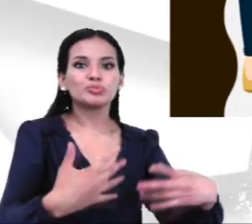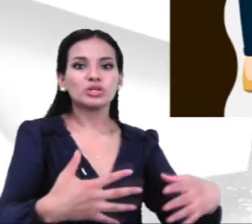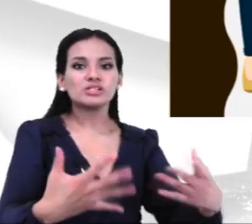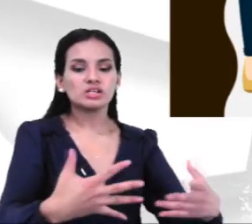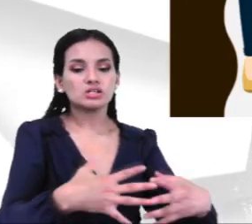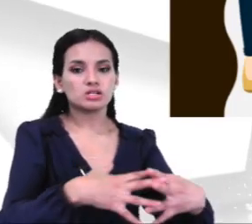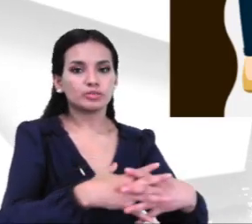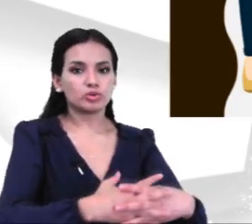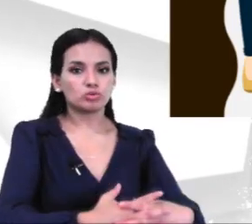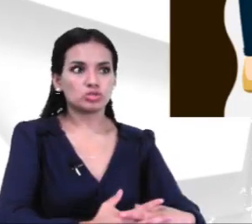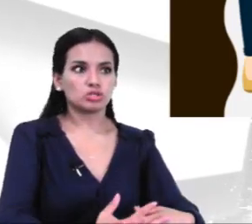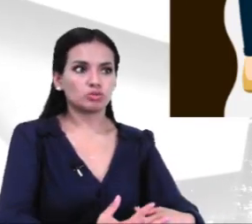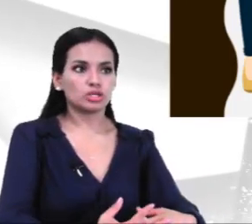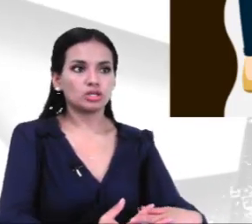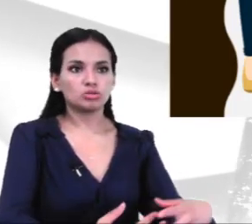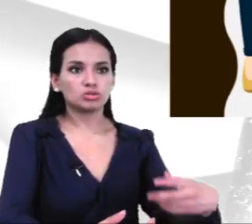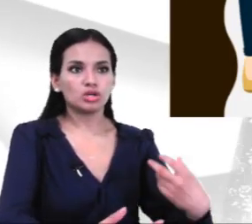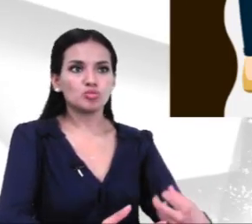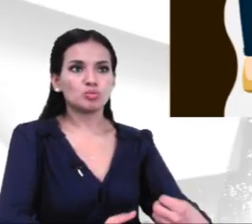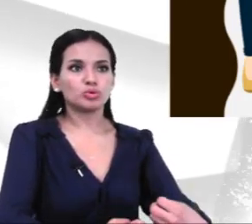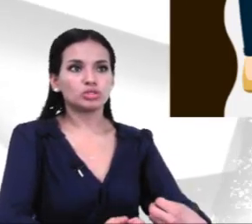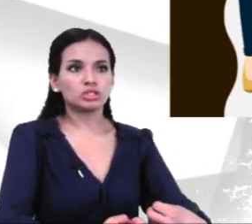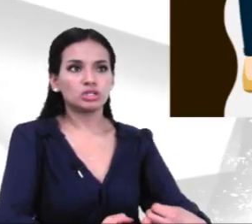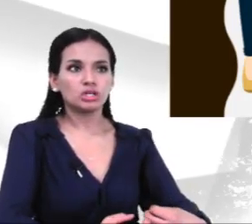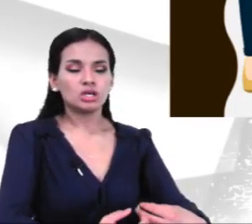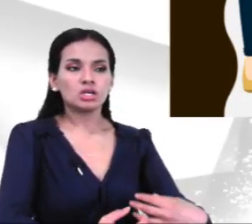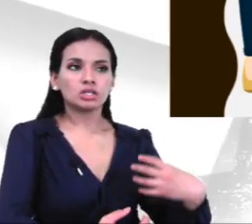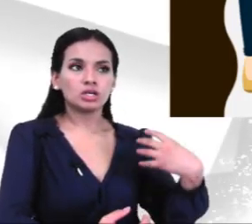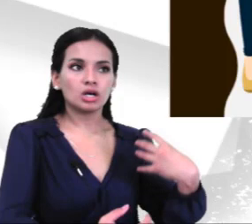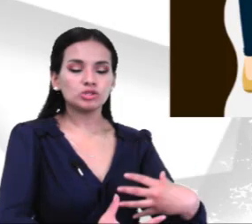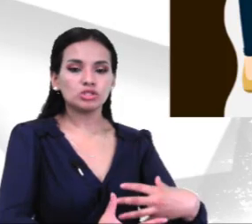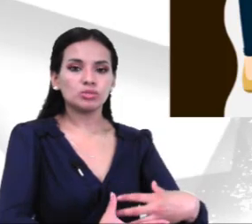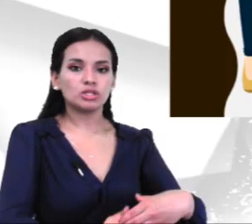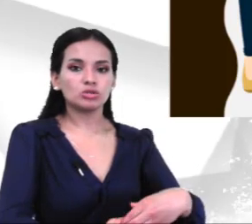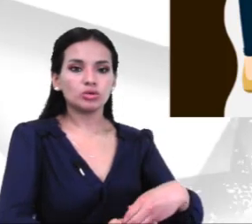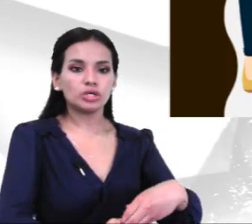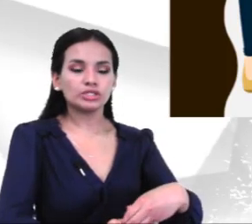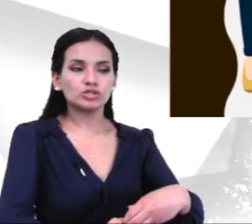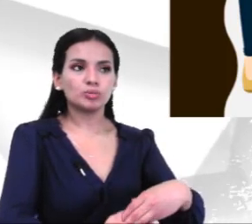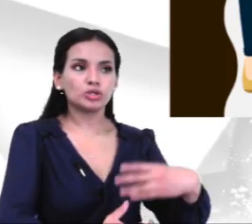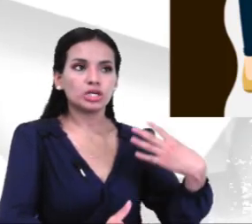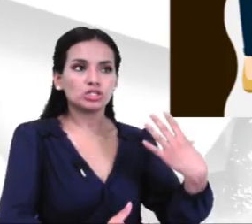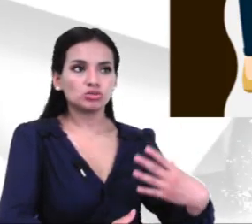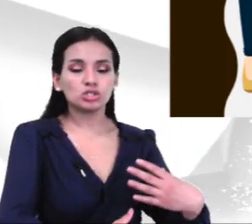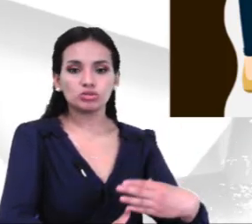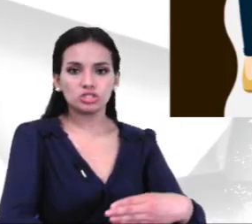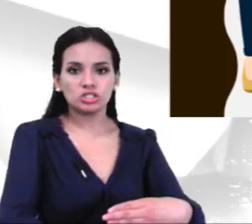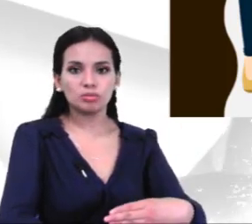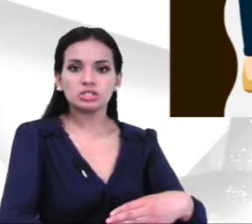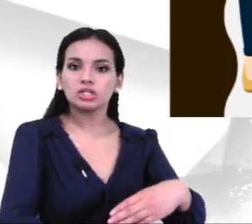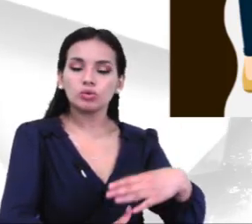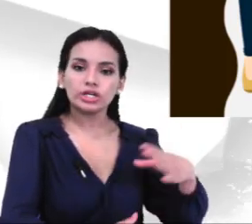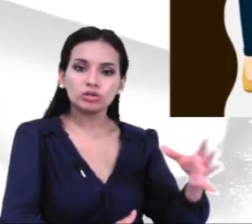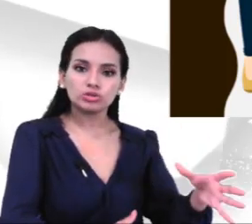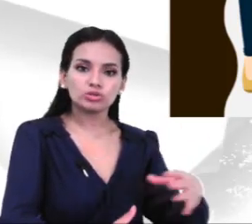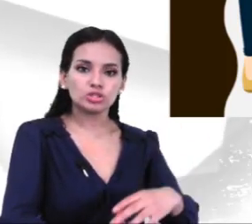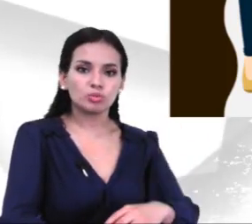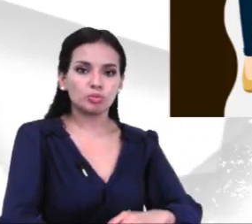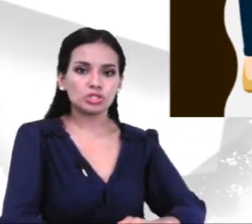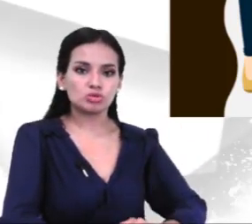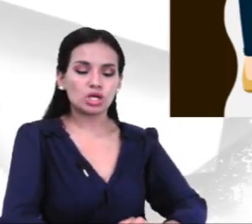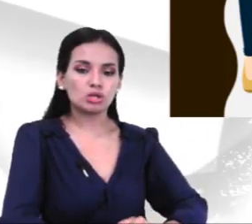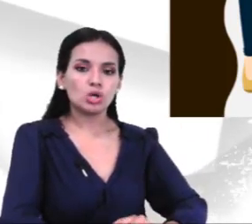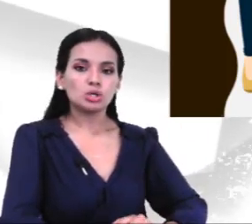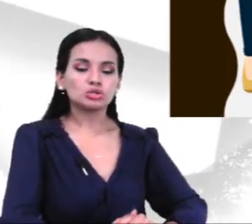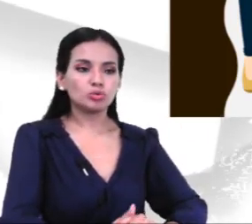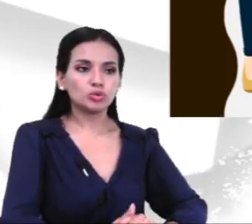huevos y puedan seguirse reproduciendo entonces es muy importante que tengamos en mente todo esto porque estos ecosistemas al igual que los otros que